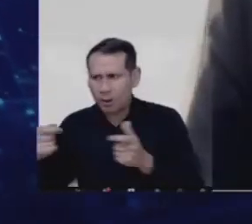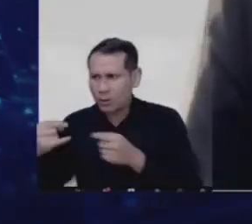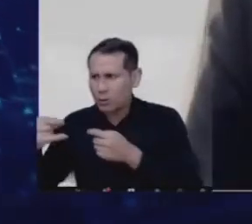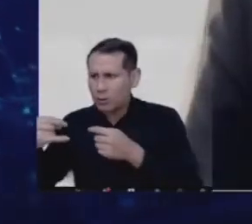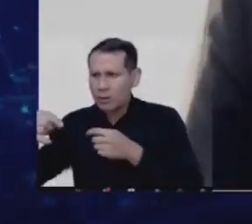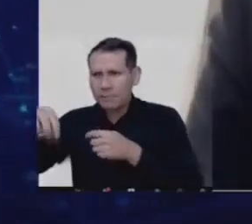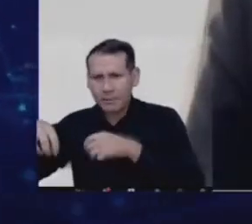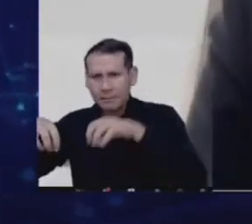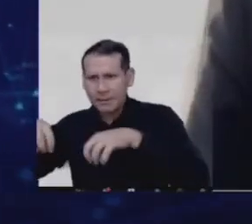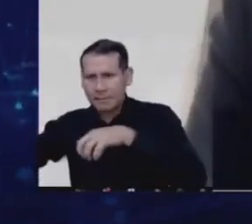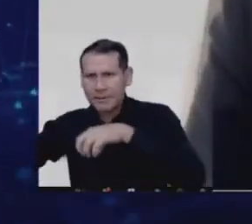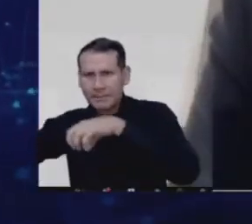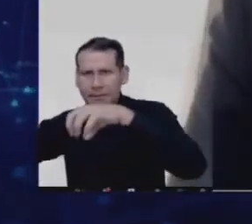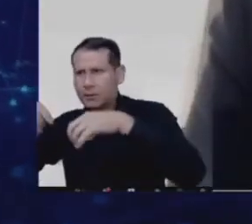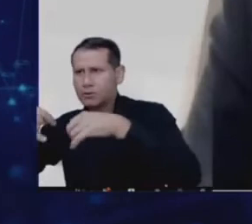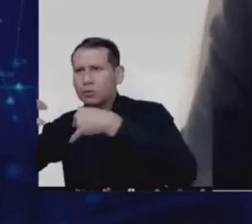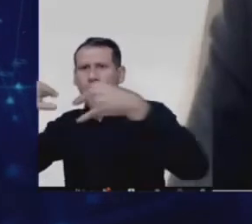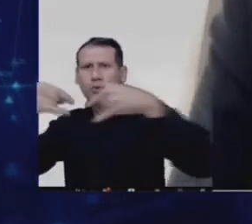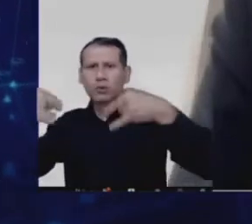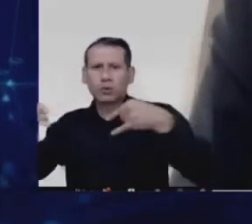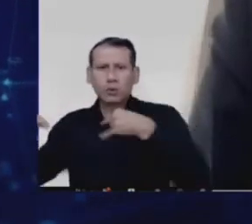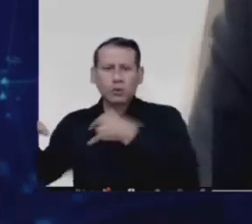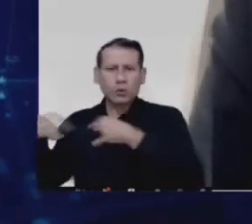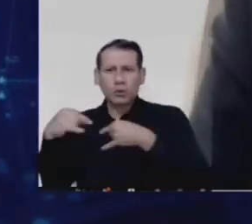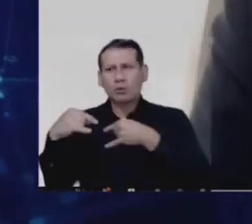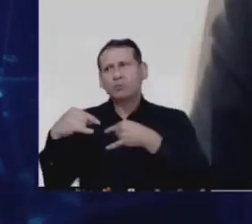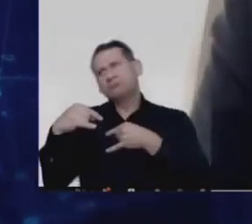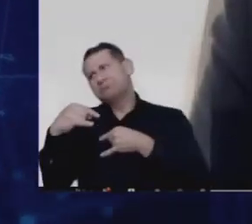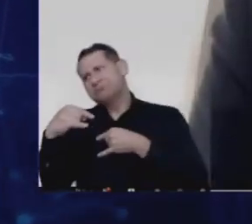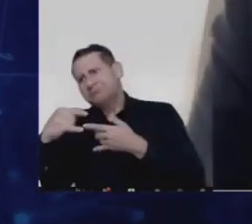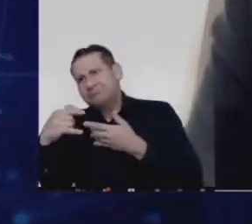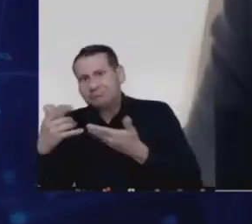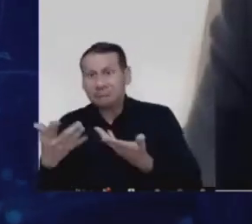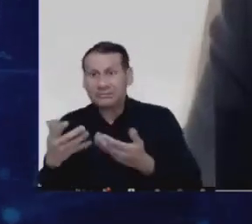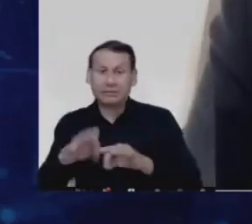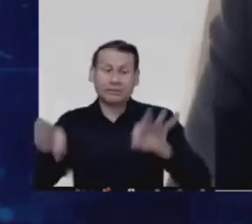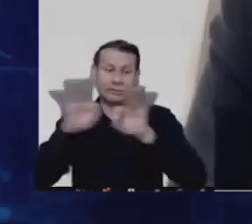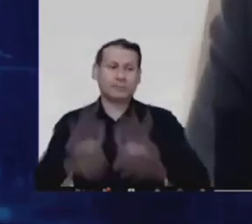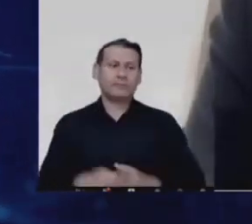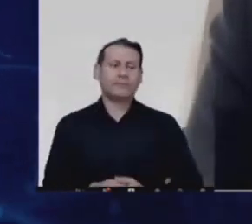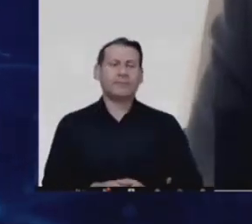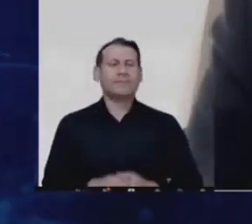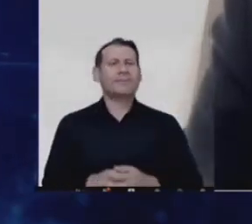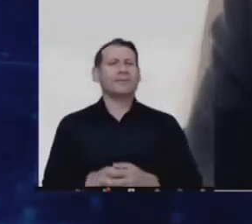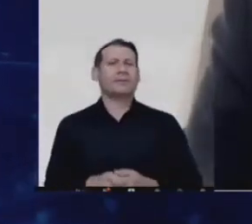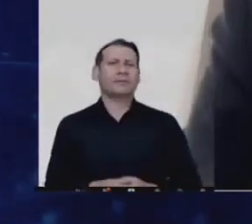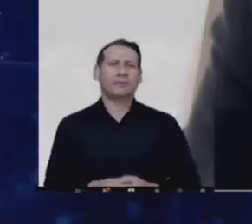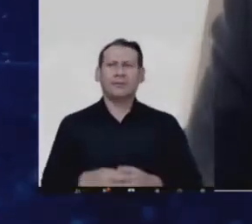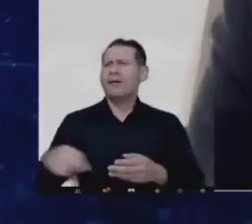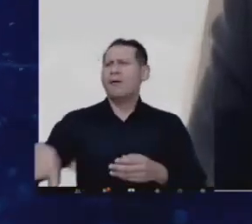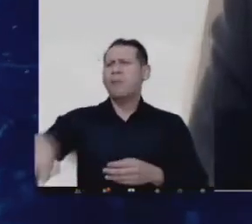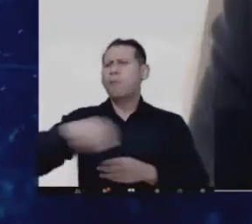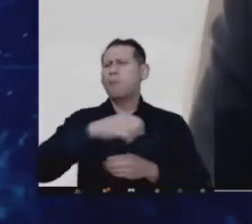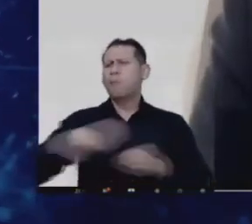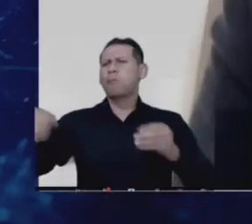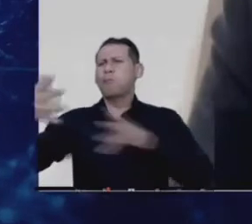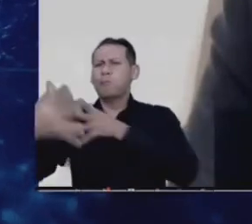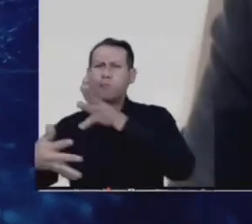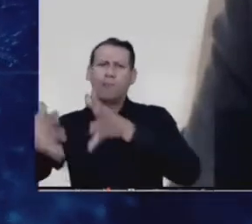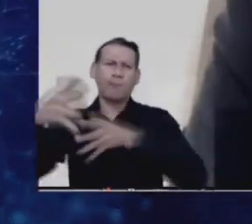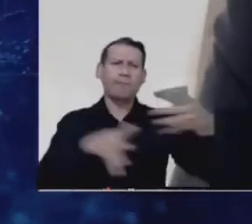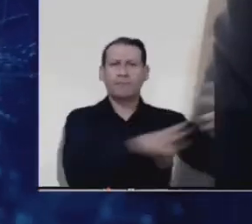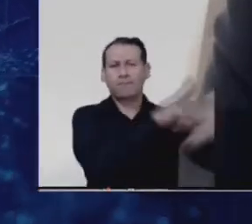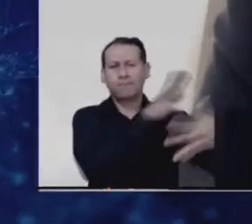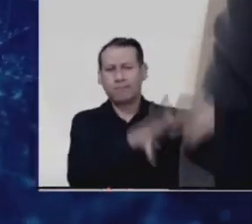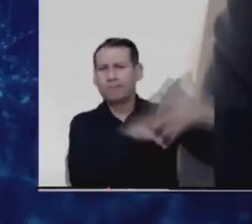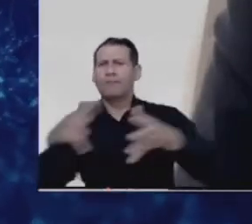También la facilidad de entrada al mercado de manera, o sea, sin complicaciones de tener que registrar en